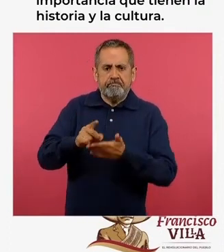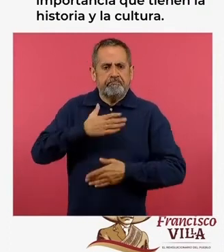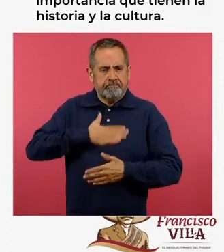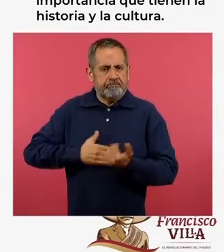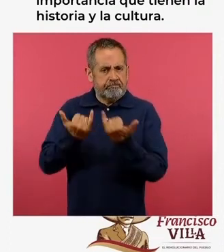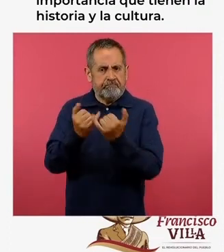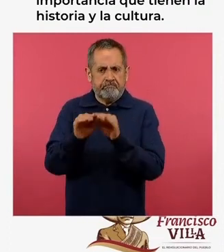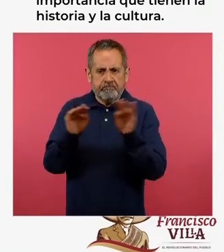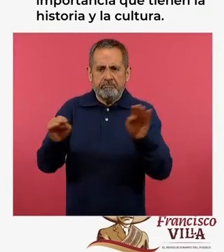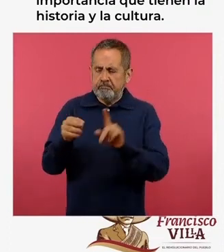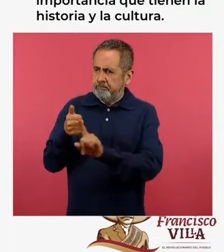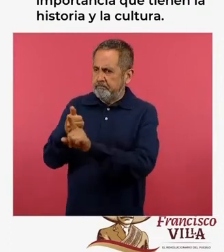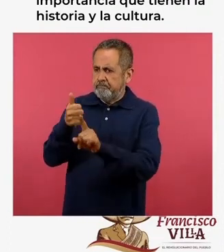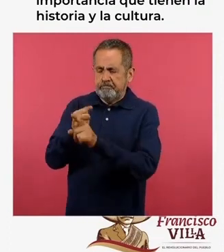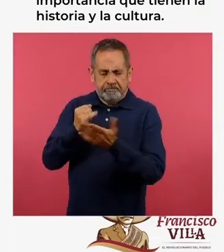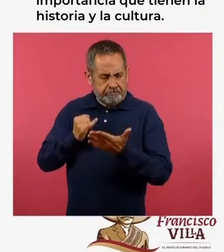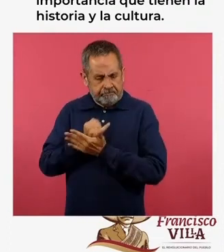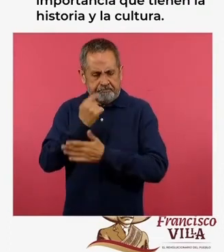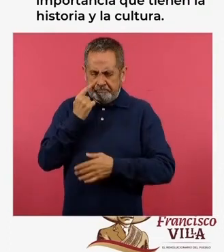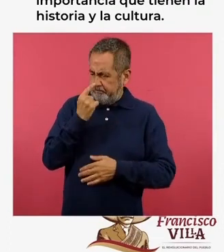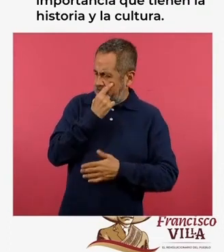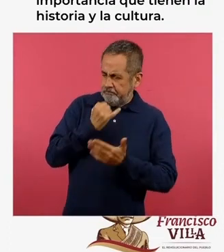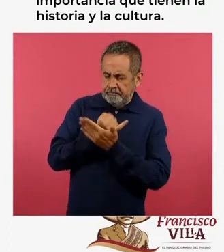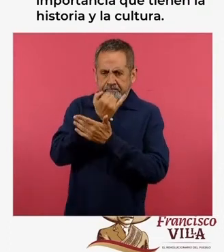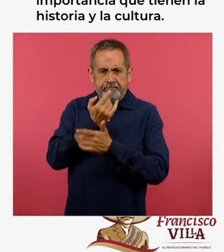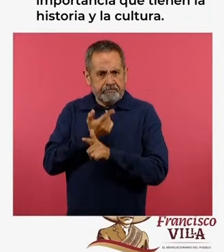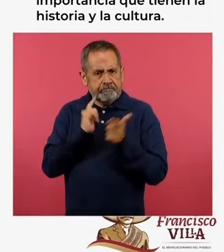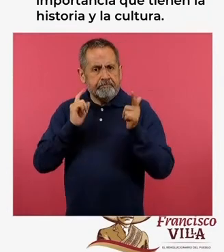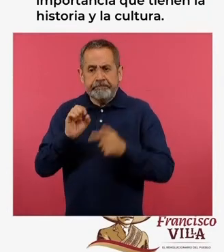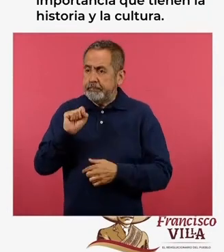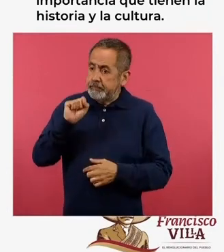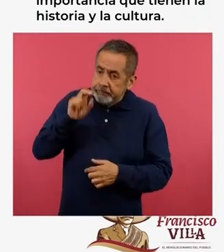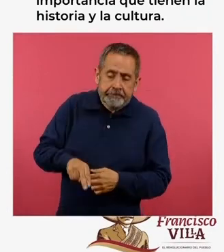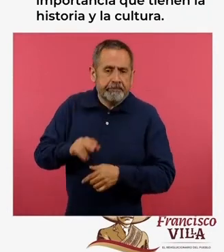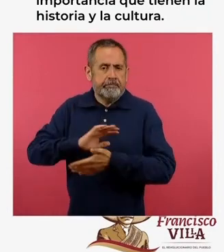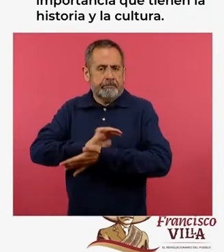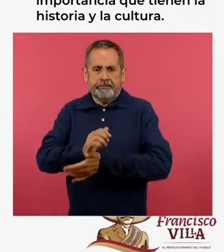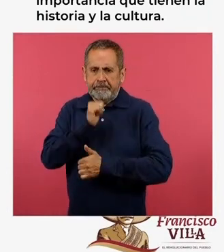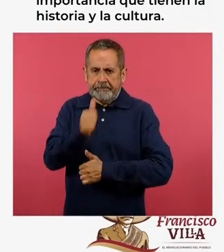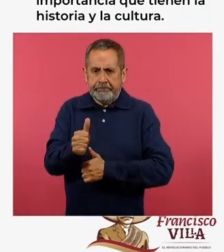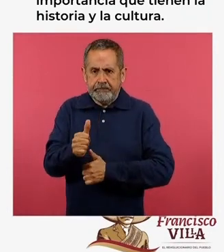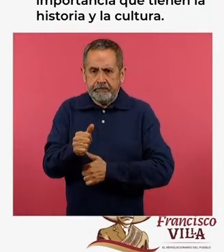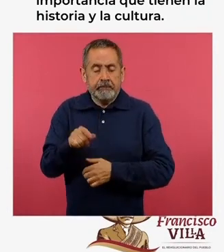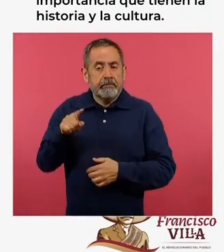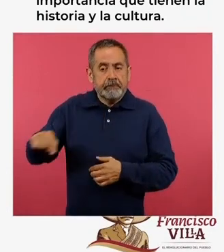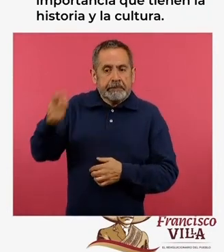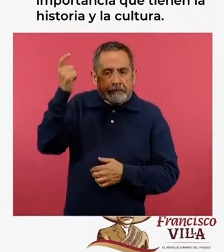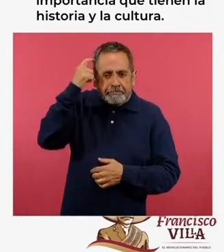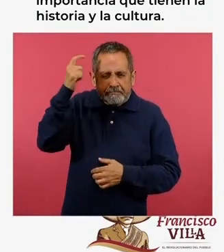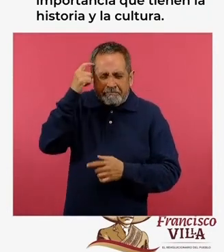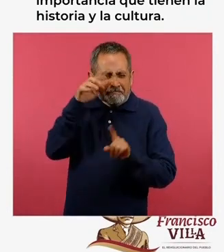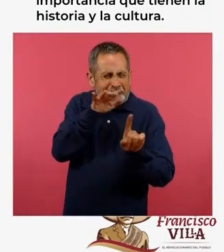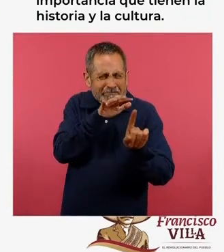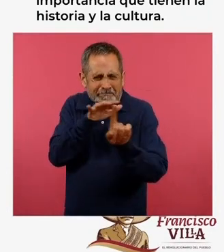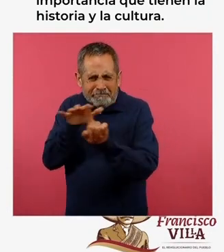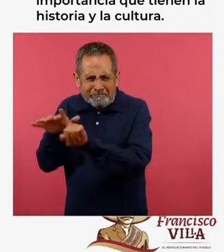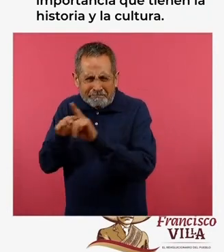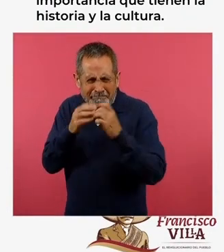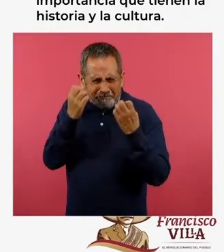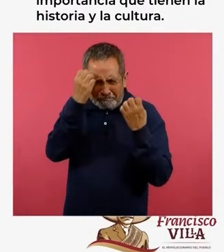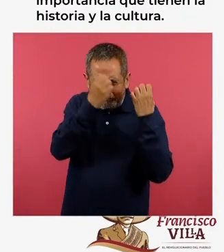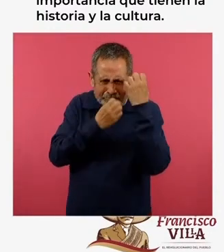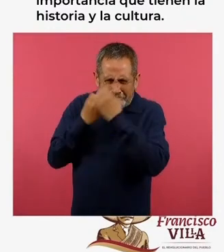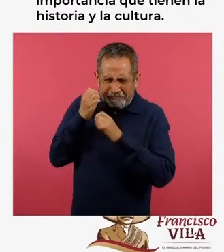con autonomía, libres de violencia y discriminación. Que desarrollen un pensamiento crítico,